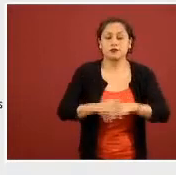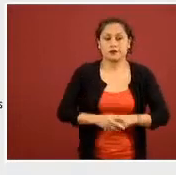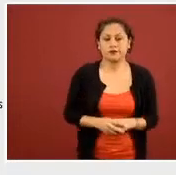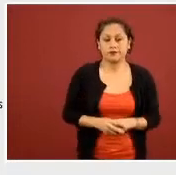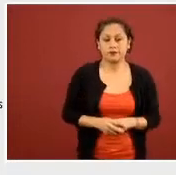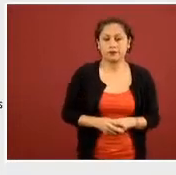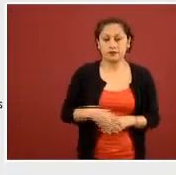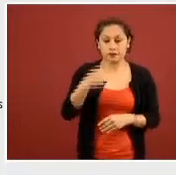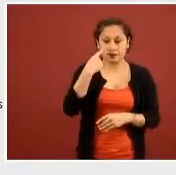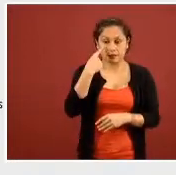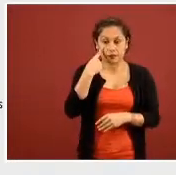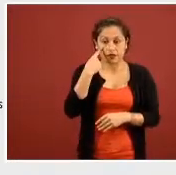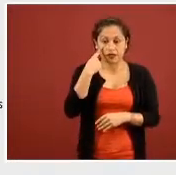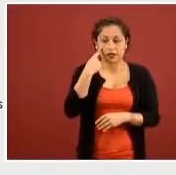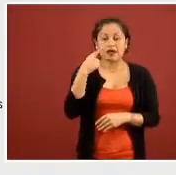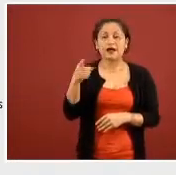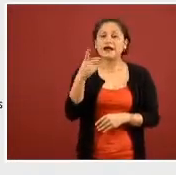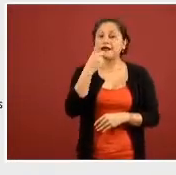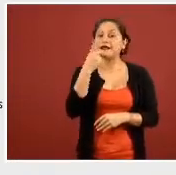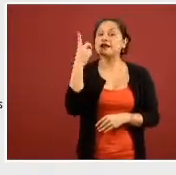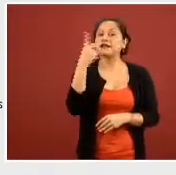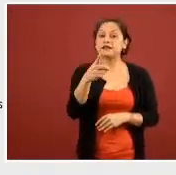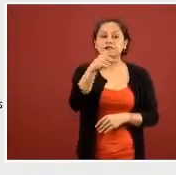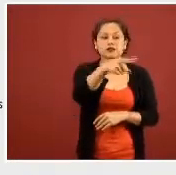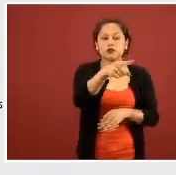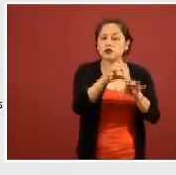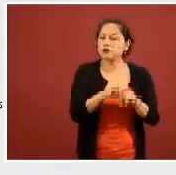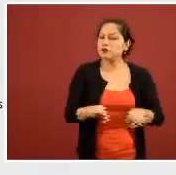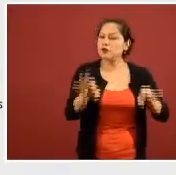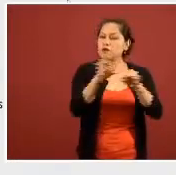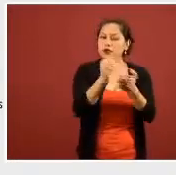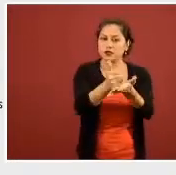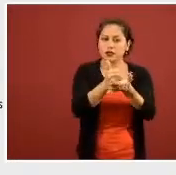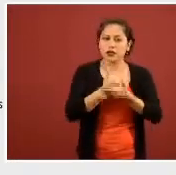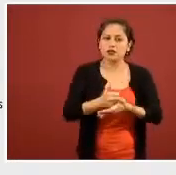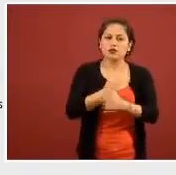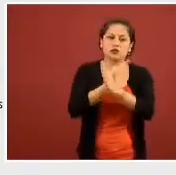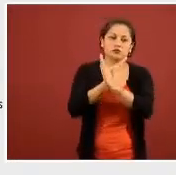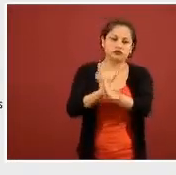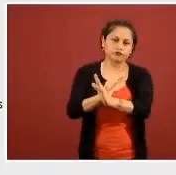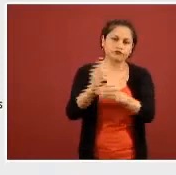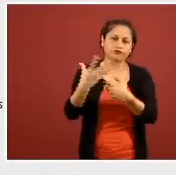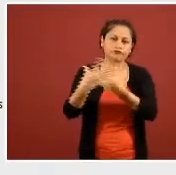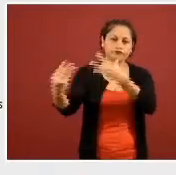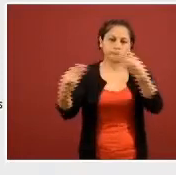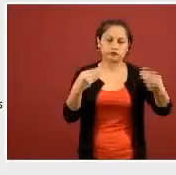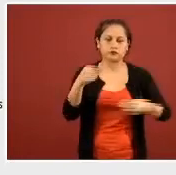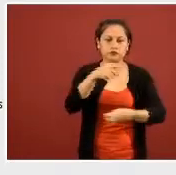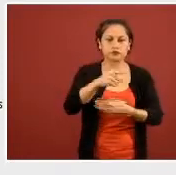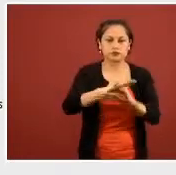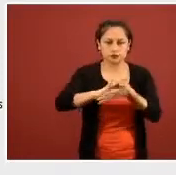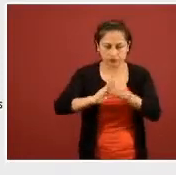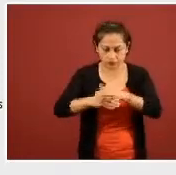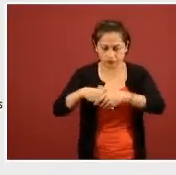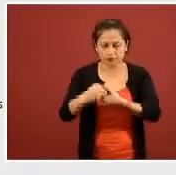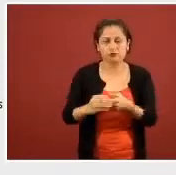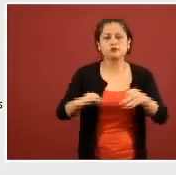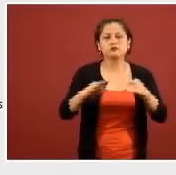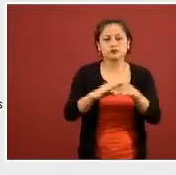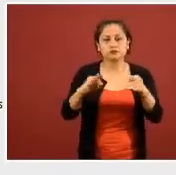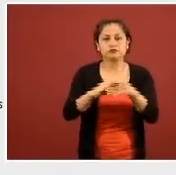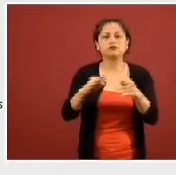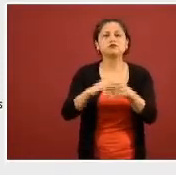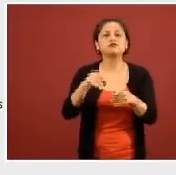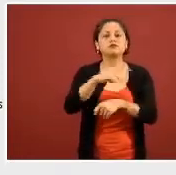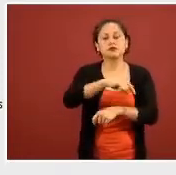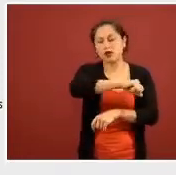Y nos lleva: tú juegas un papel importante para frenar el COVID. Lava tus manos con agua y jabón, acude al médico solo en urgencia, tose y estornuda con la